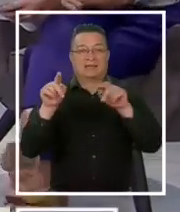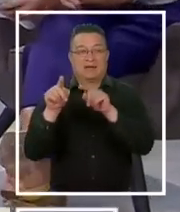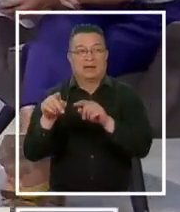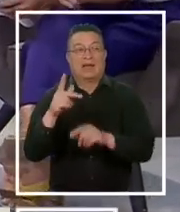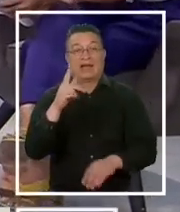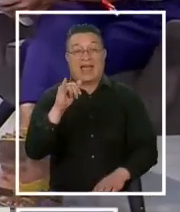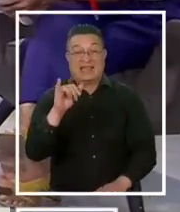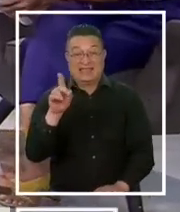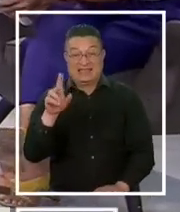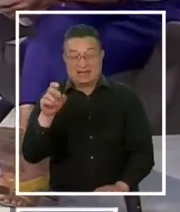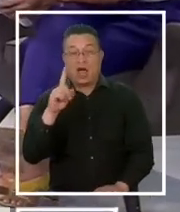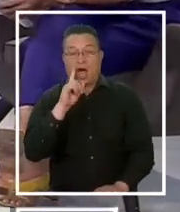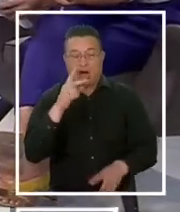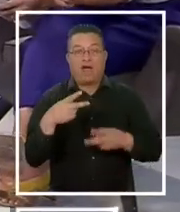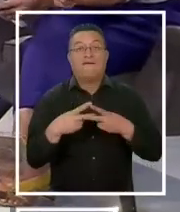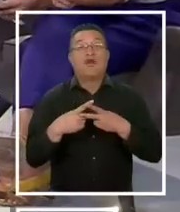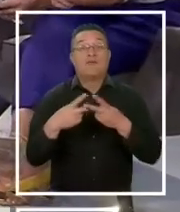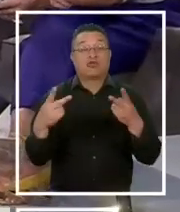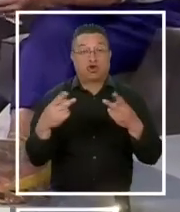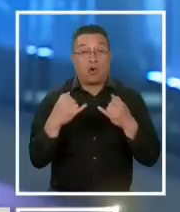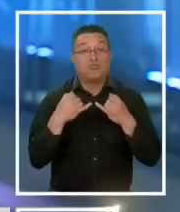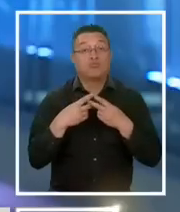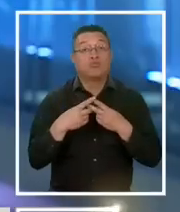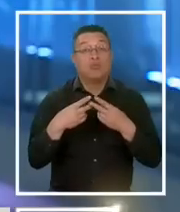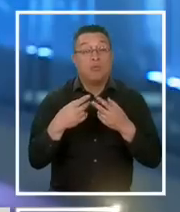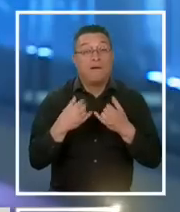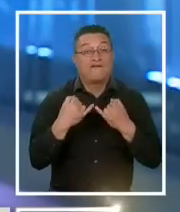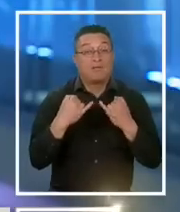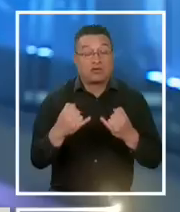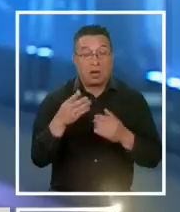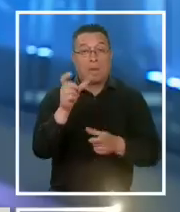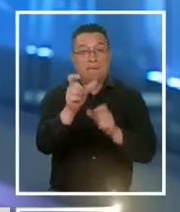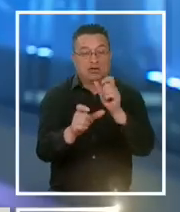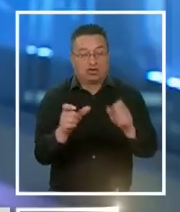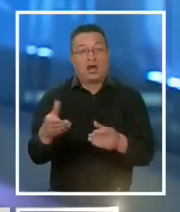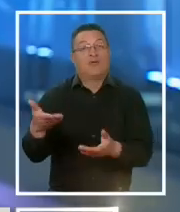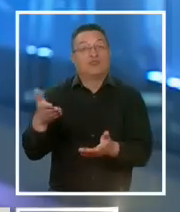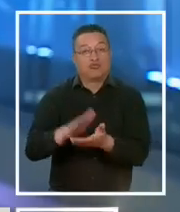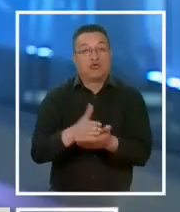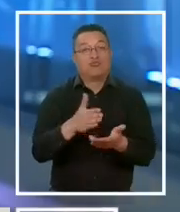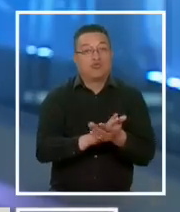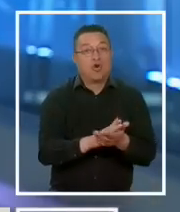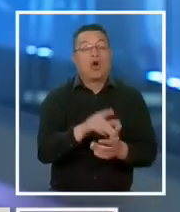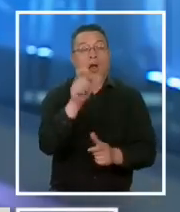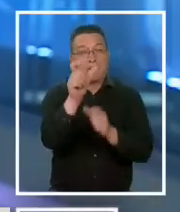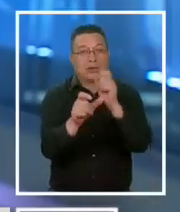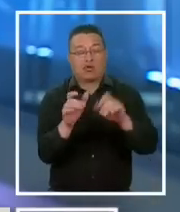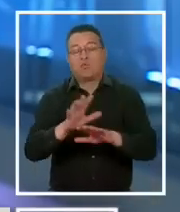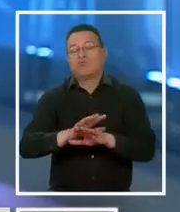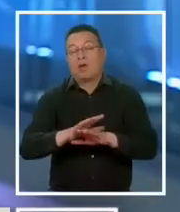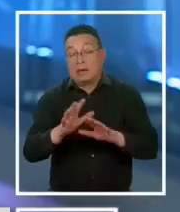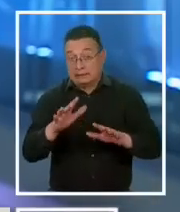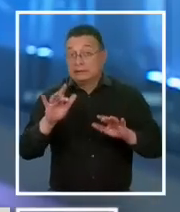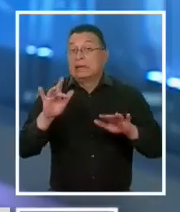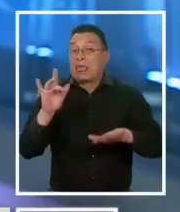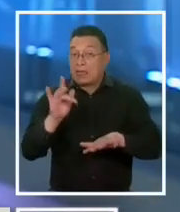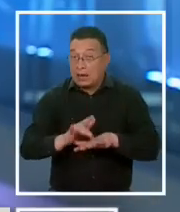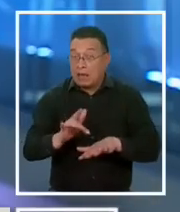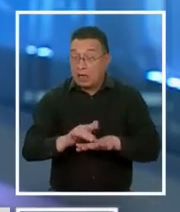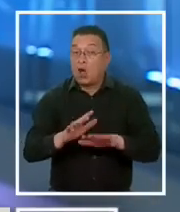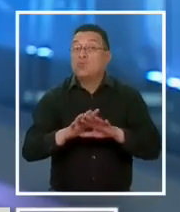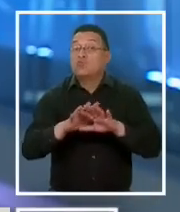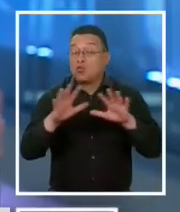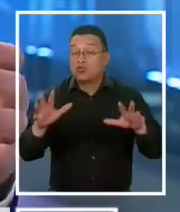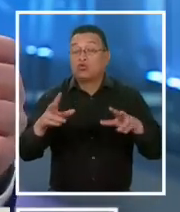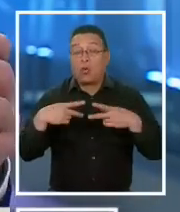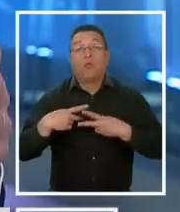respecto al caso me parece una información pública que se refiere a personas fallecidas a un caso además que muy delicado y lo pone y